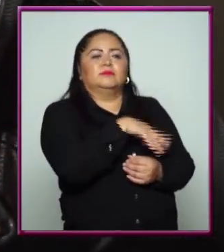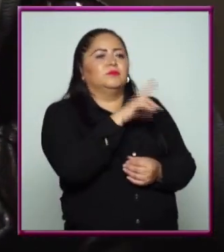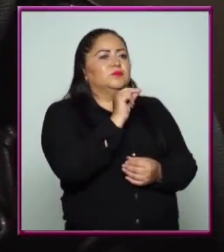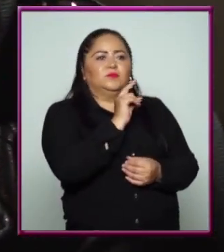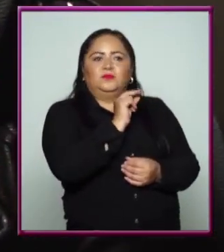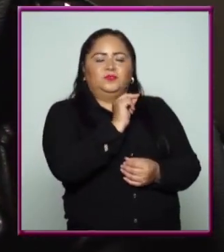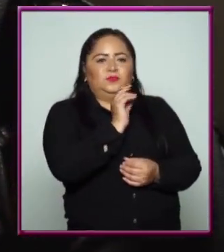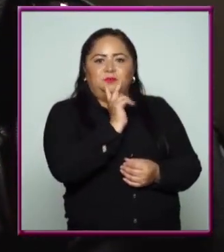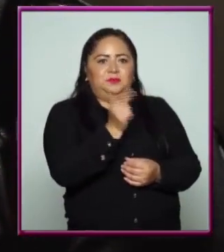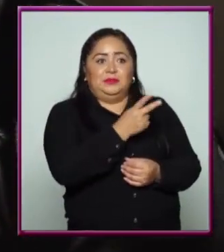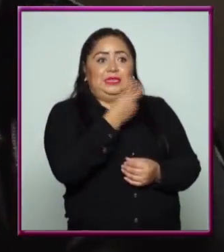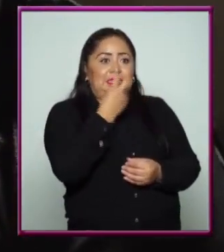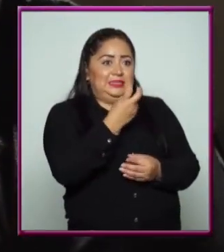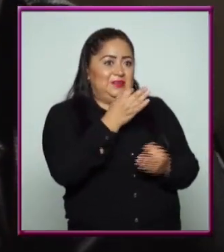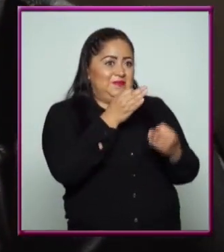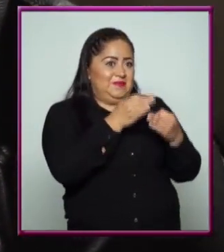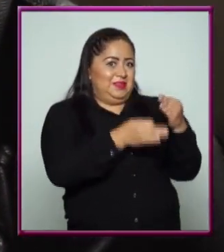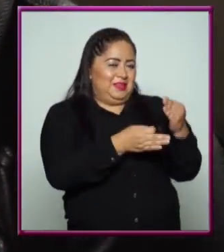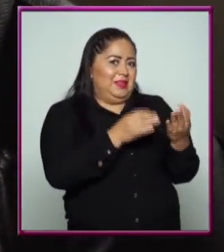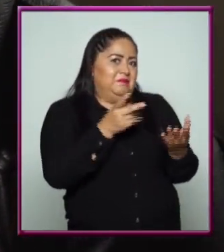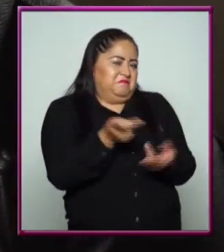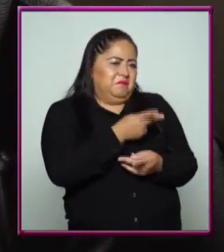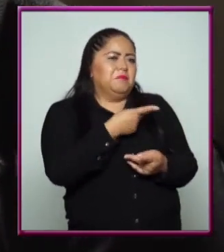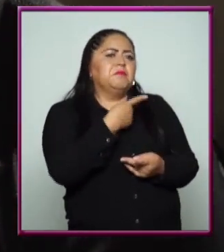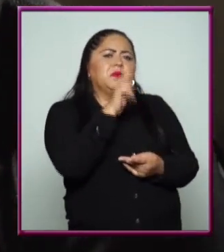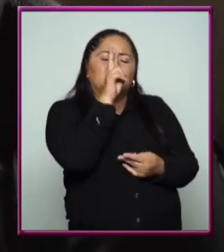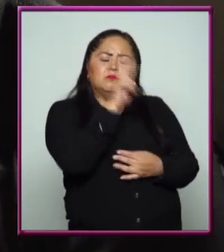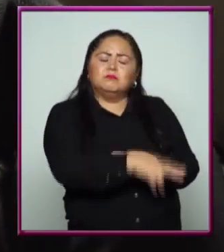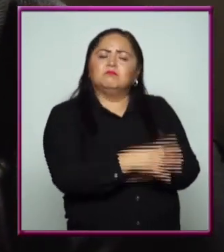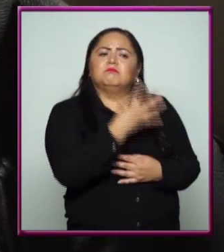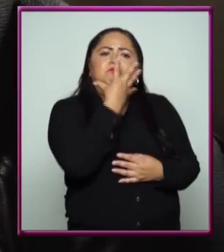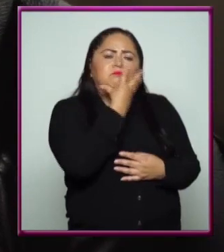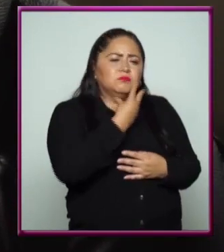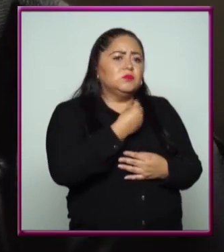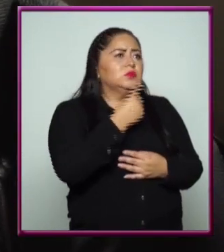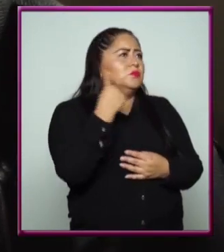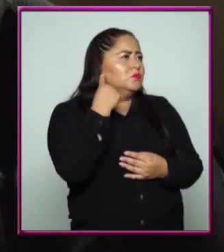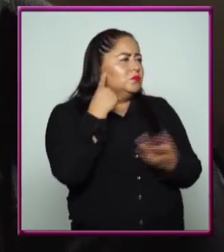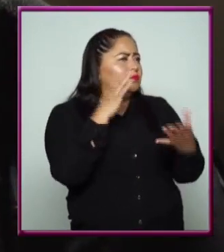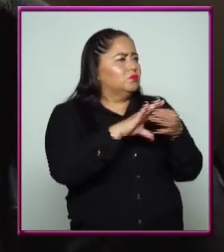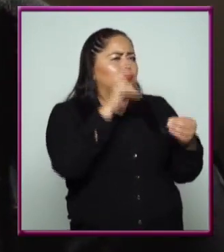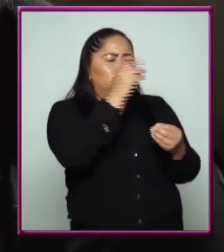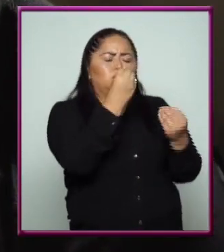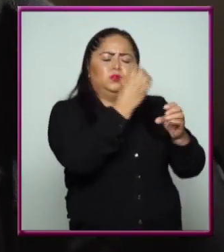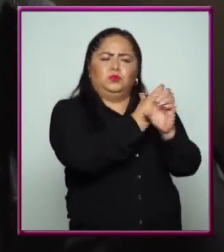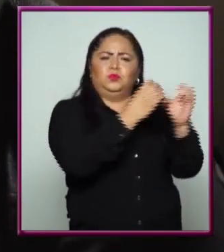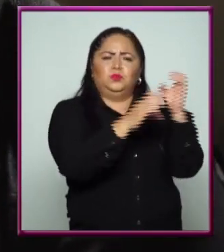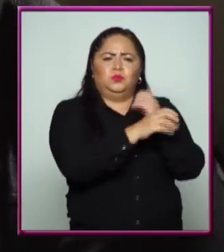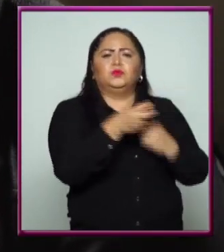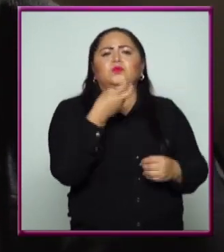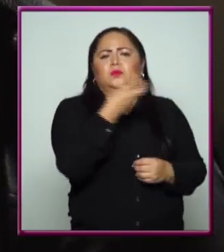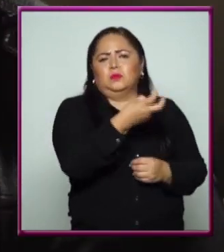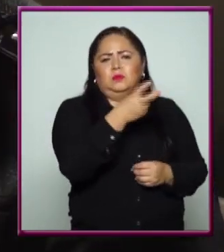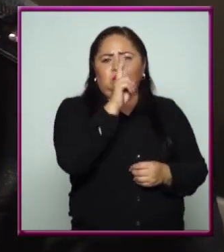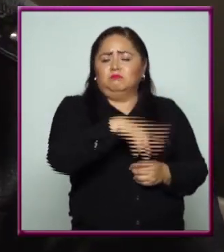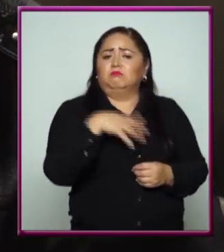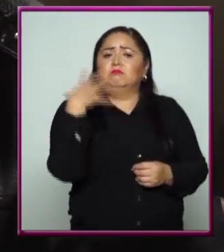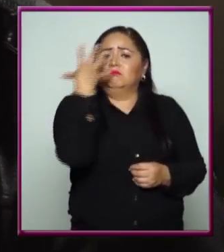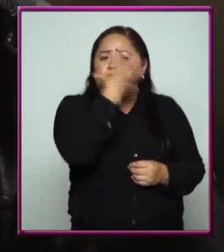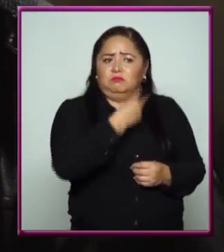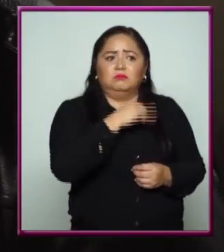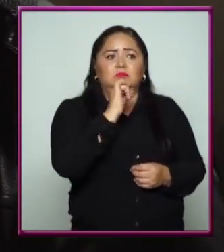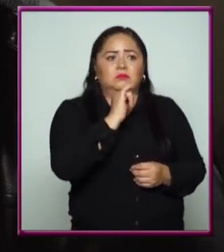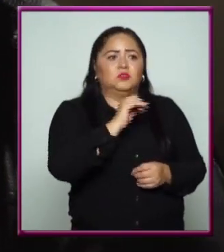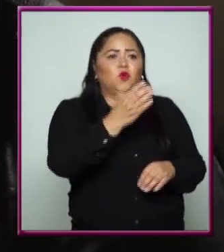pues este es el final de nuestro cuestionario, pero qué maravilla escuchar tantas cosas sobre algo tan maravilloso y que